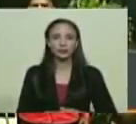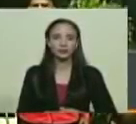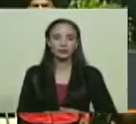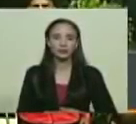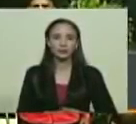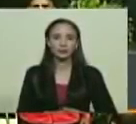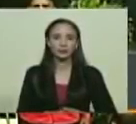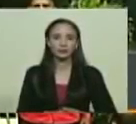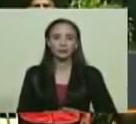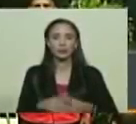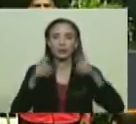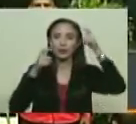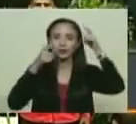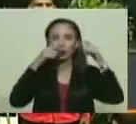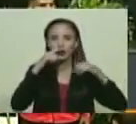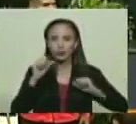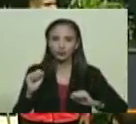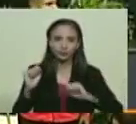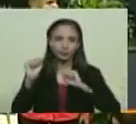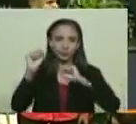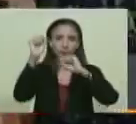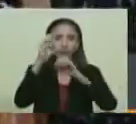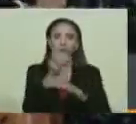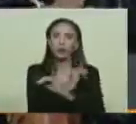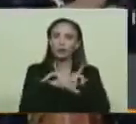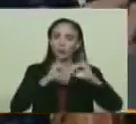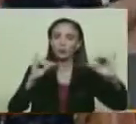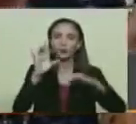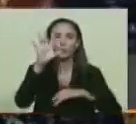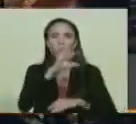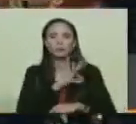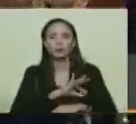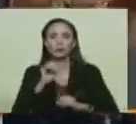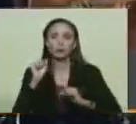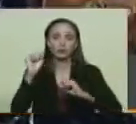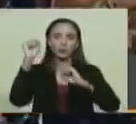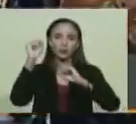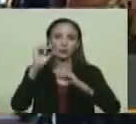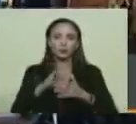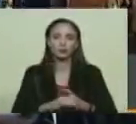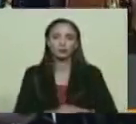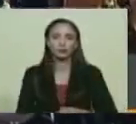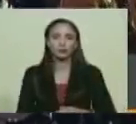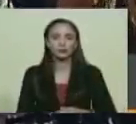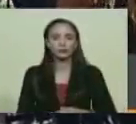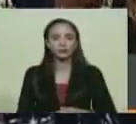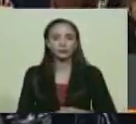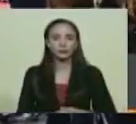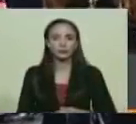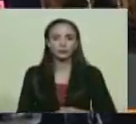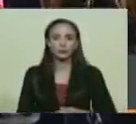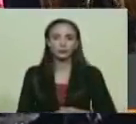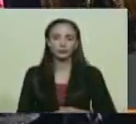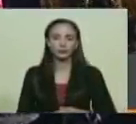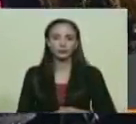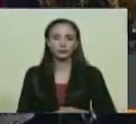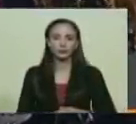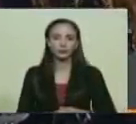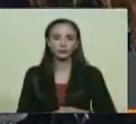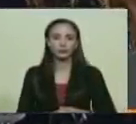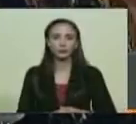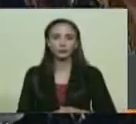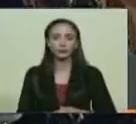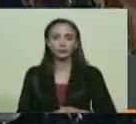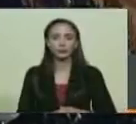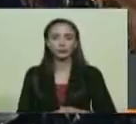Chávez vive. La patria sigue. Independencia y patria socialista. Viviremos y venceremos. El sol de Venezuela nace en el Esequibo. Nace en el